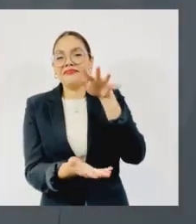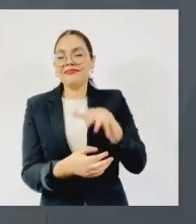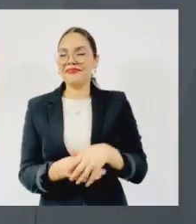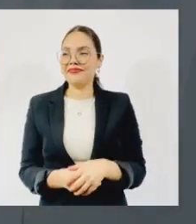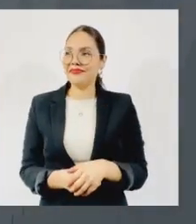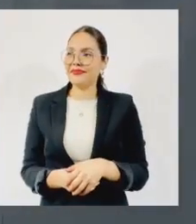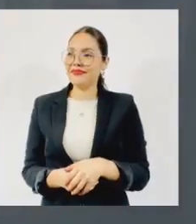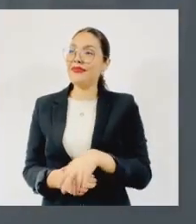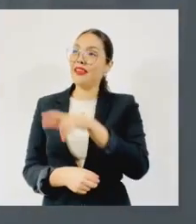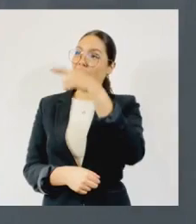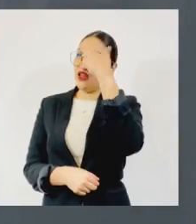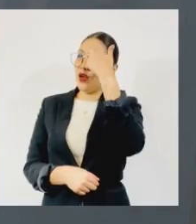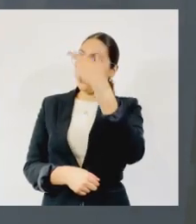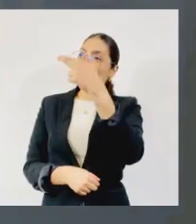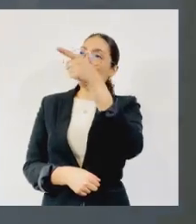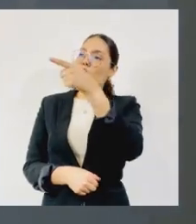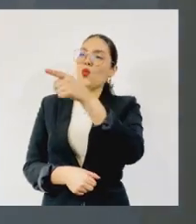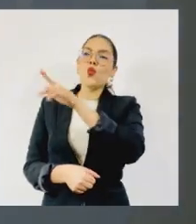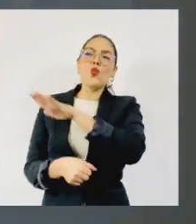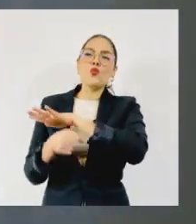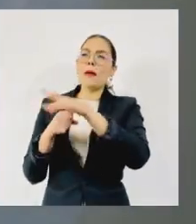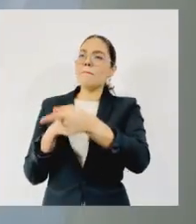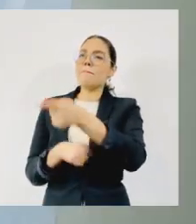¿Recuerdas cuál fue tu primer trabajo?